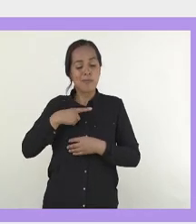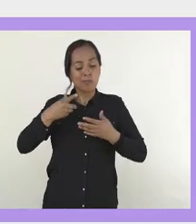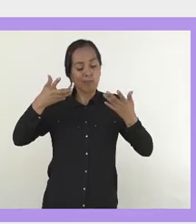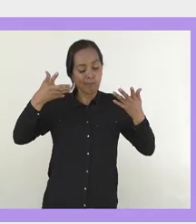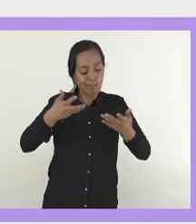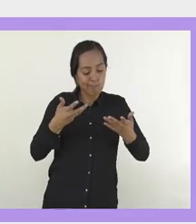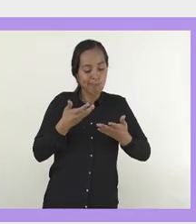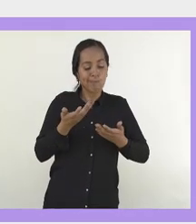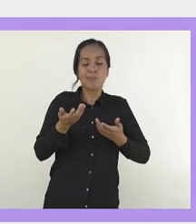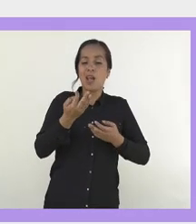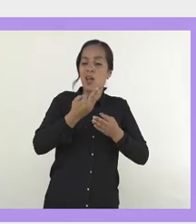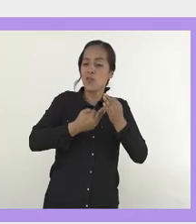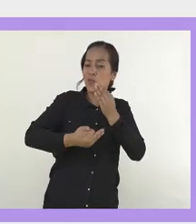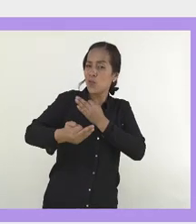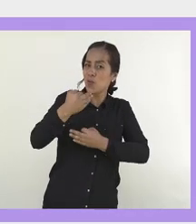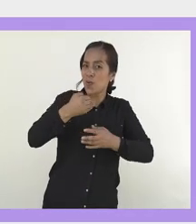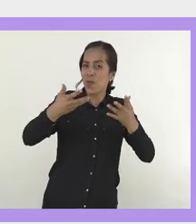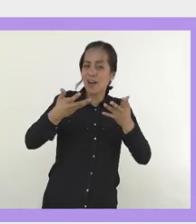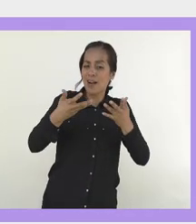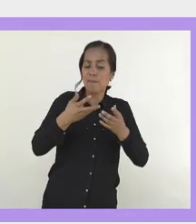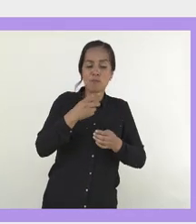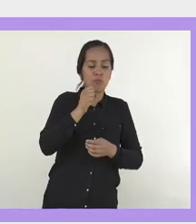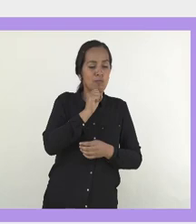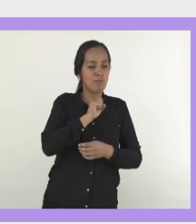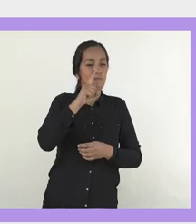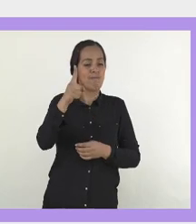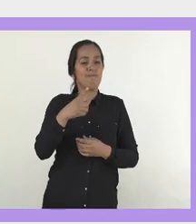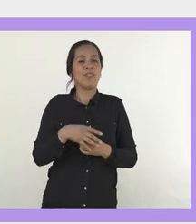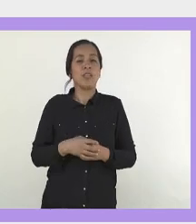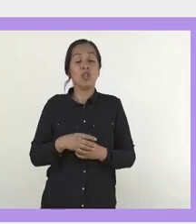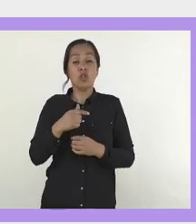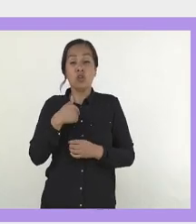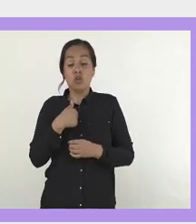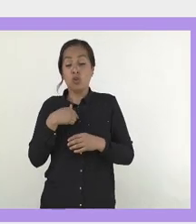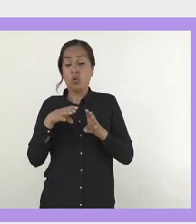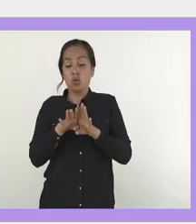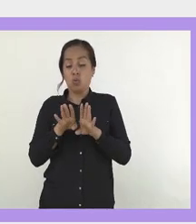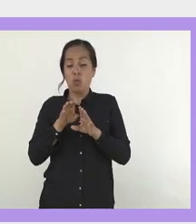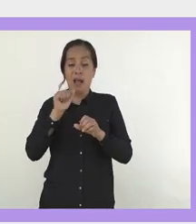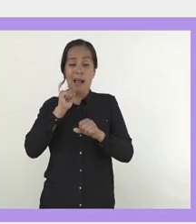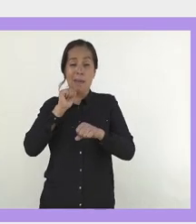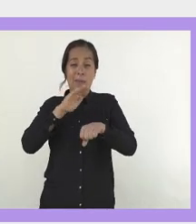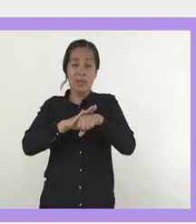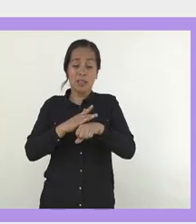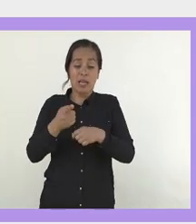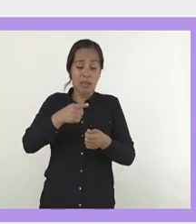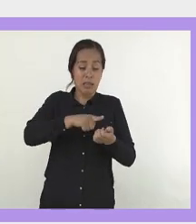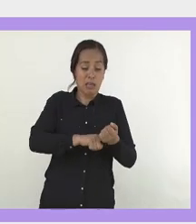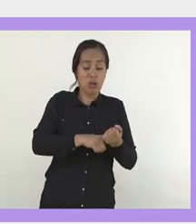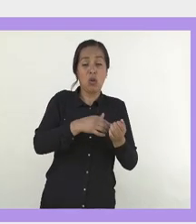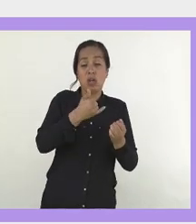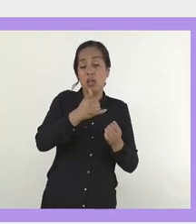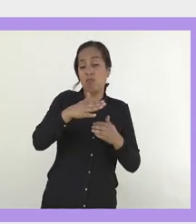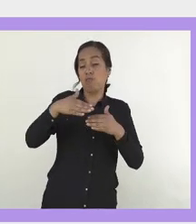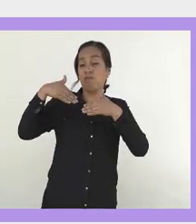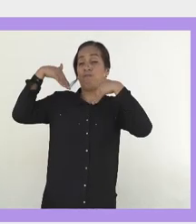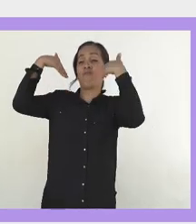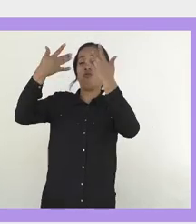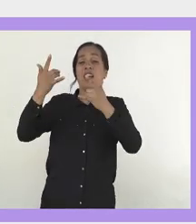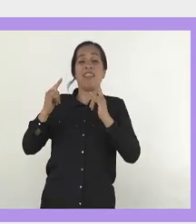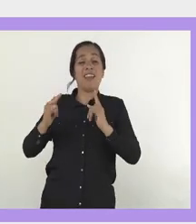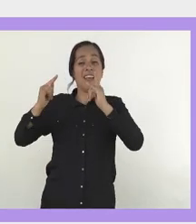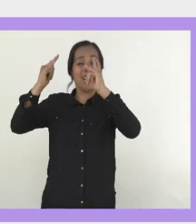profesionales en todo lo que hagamos yo como a nivel administrativo dentro y fuera de la cancha tengo que